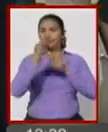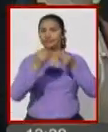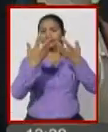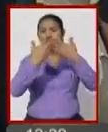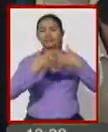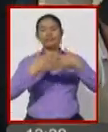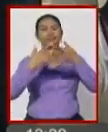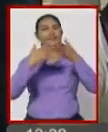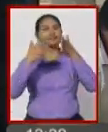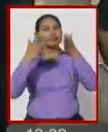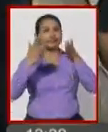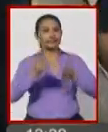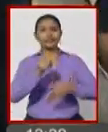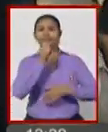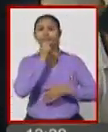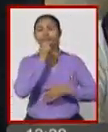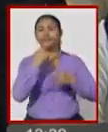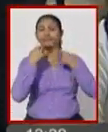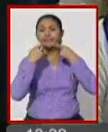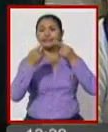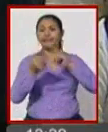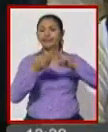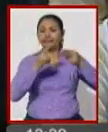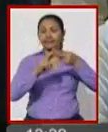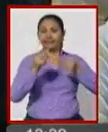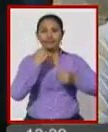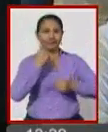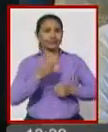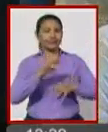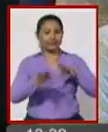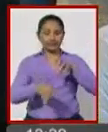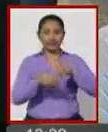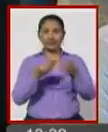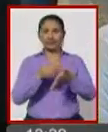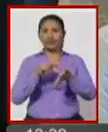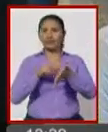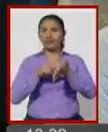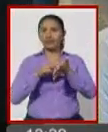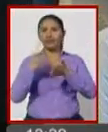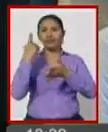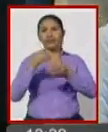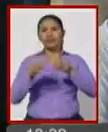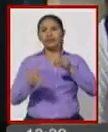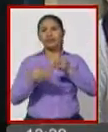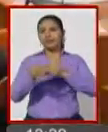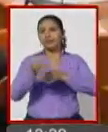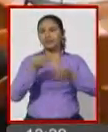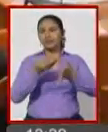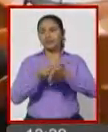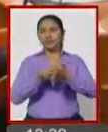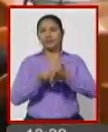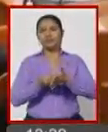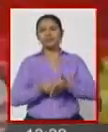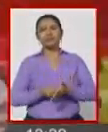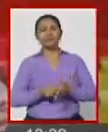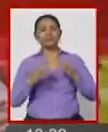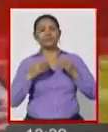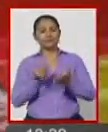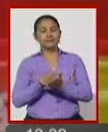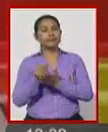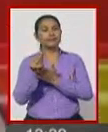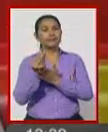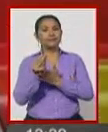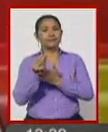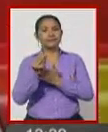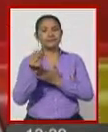Federación de Empresarios Privados de Santa Cruz fue el que lanzó un número y dijo de que ese incremento para reponer la capacidad de compra